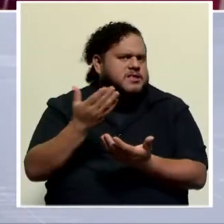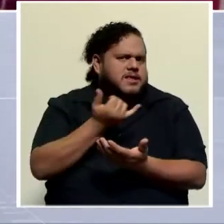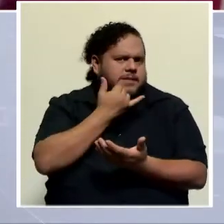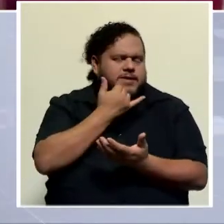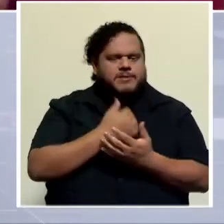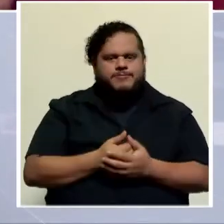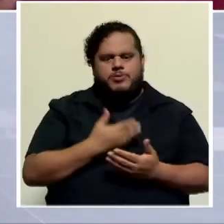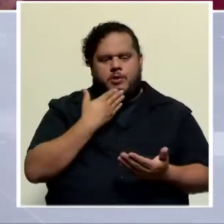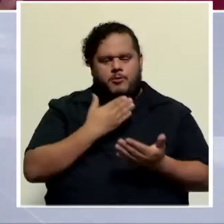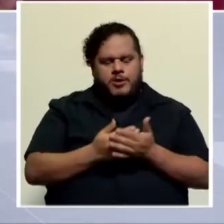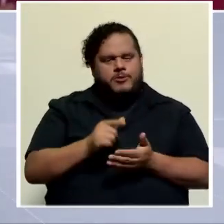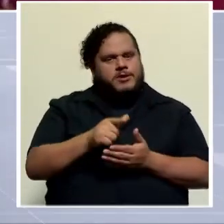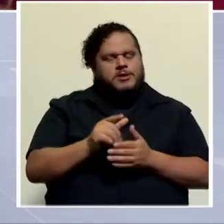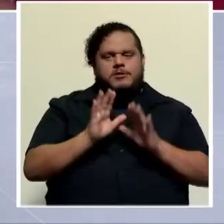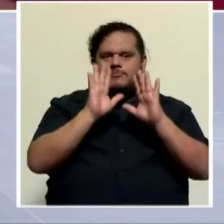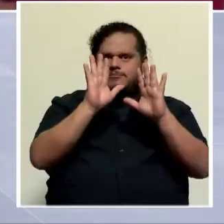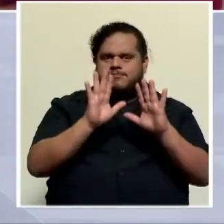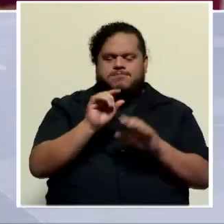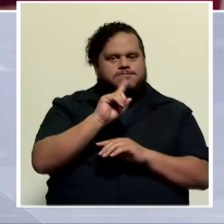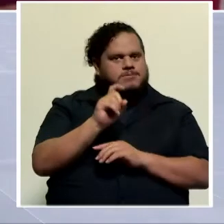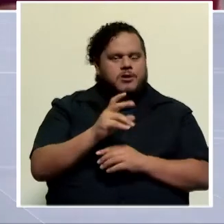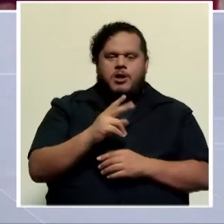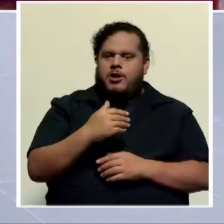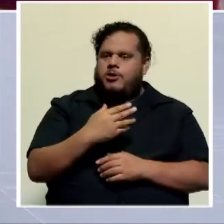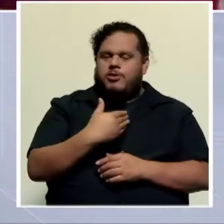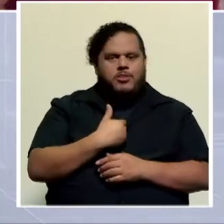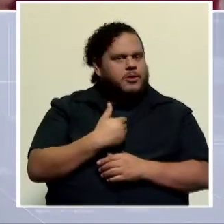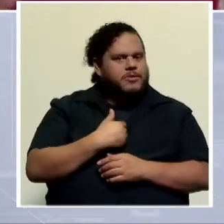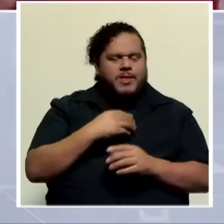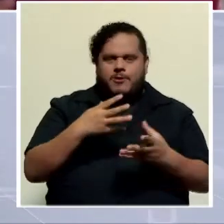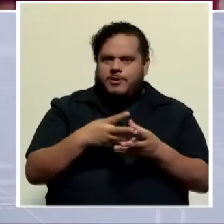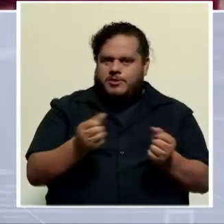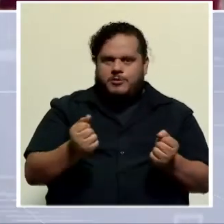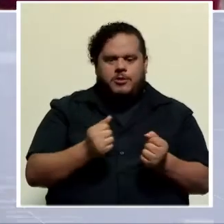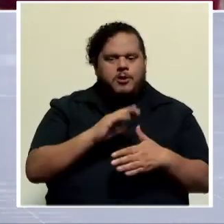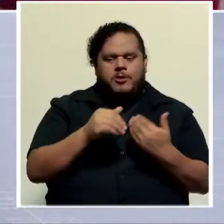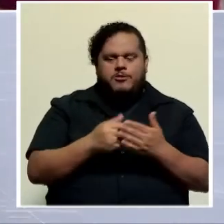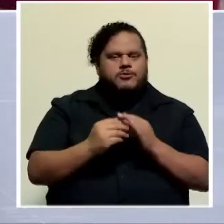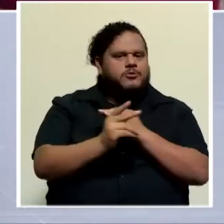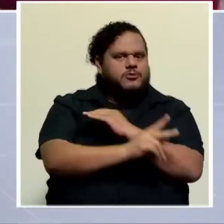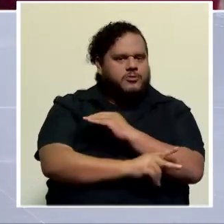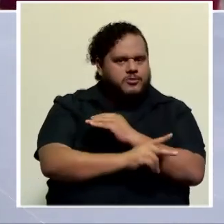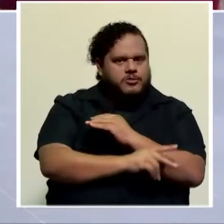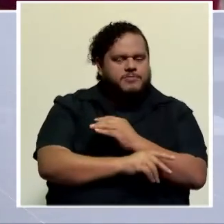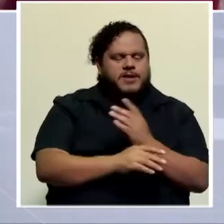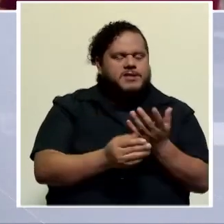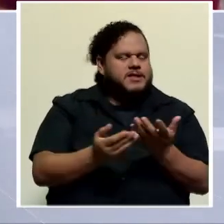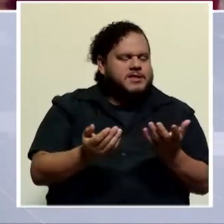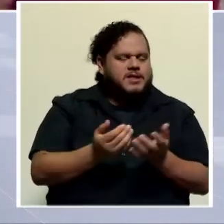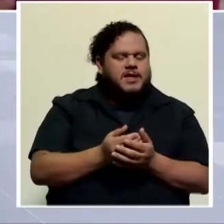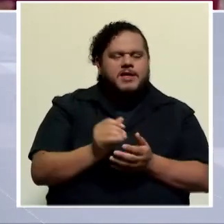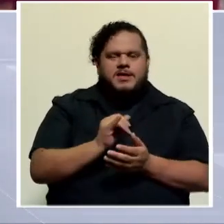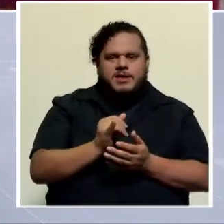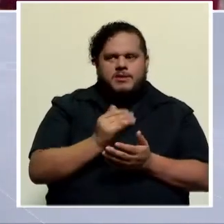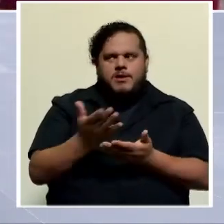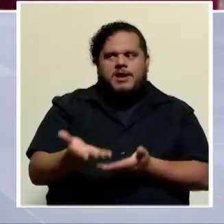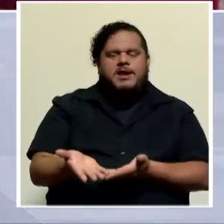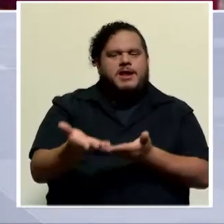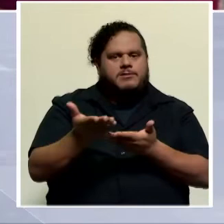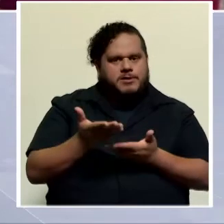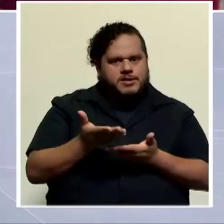Esa es una excelente pregunta. No creo tener la solución. Creo que todos los países que usted citó en esto son países que también reciben